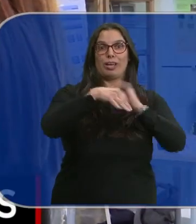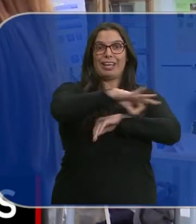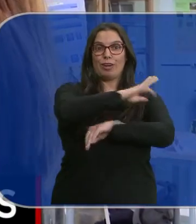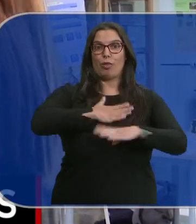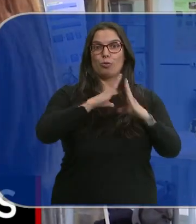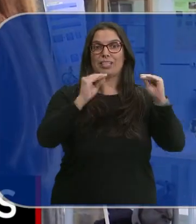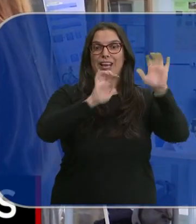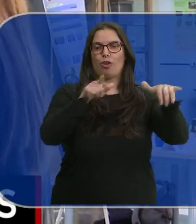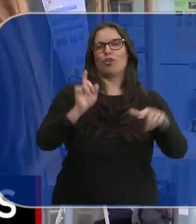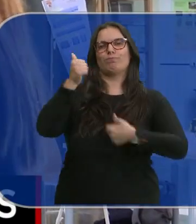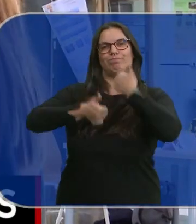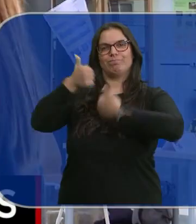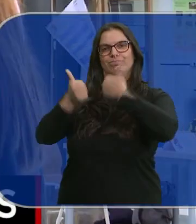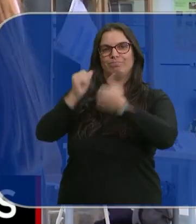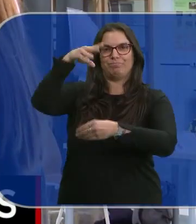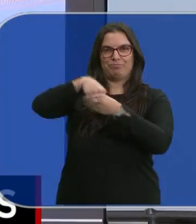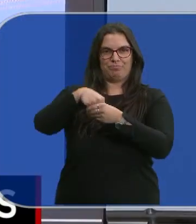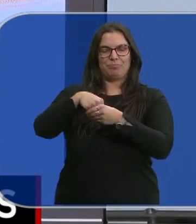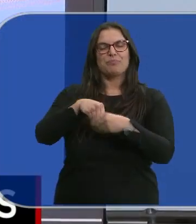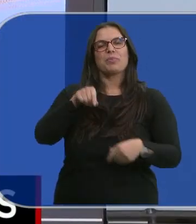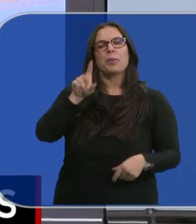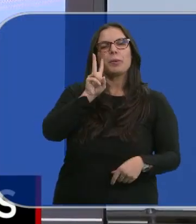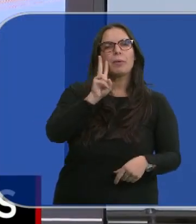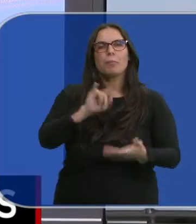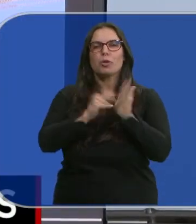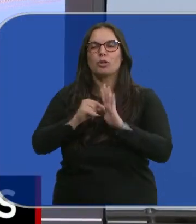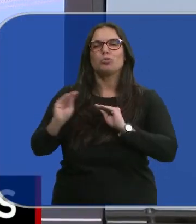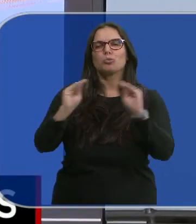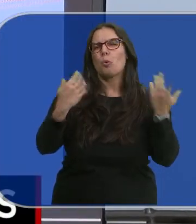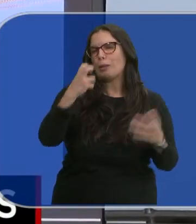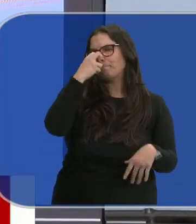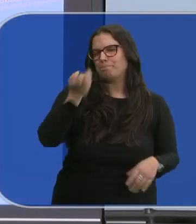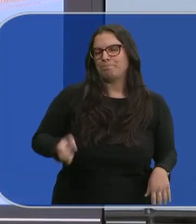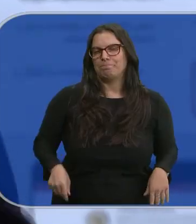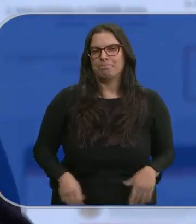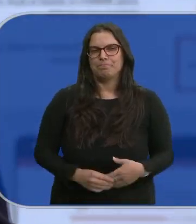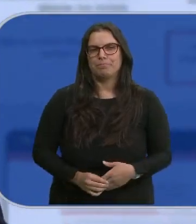León compiten en este concurso. Nos acercaremos para ver los proyectos.